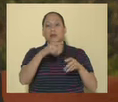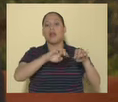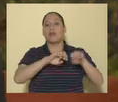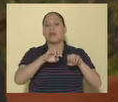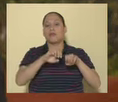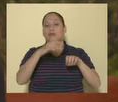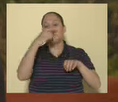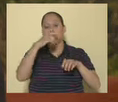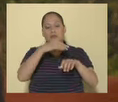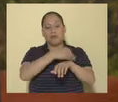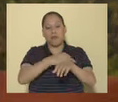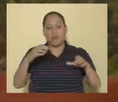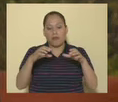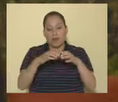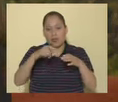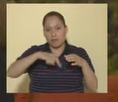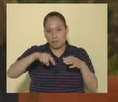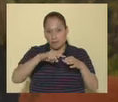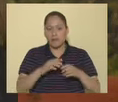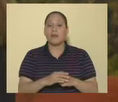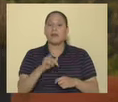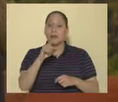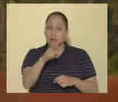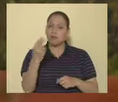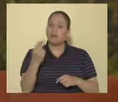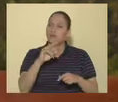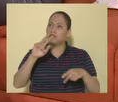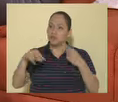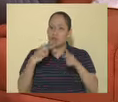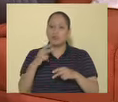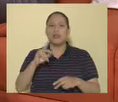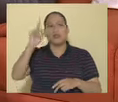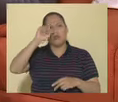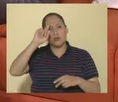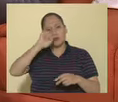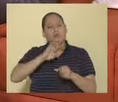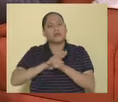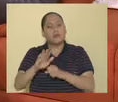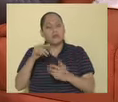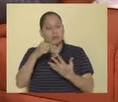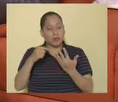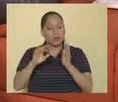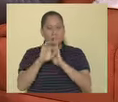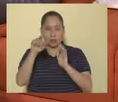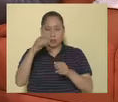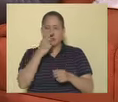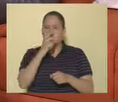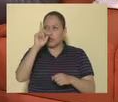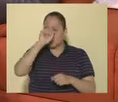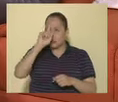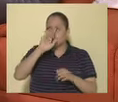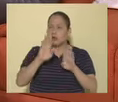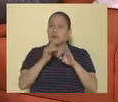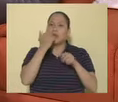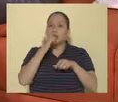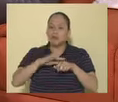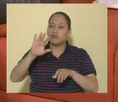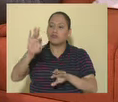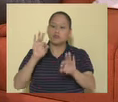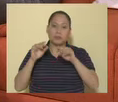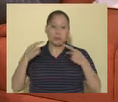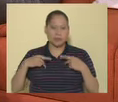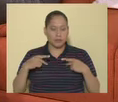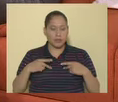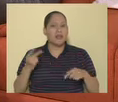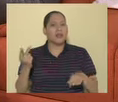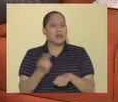las empresas familiares. Entonces deben de ir, ¿no? ¿Qué recomendación nos das? Porque estás hablando de consejos de administradores. ¿Qué pasa